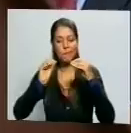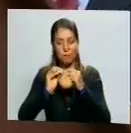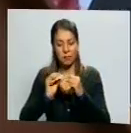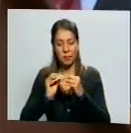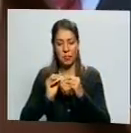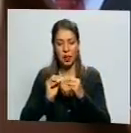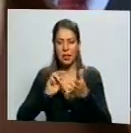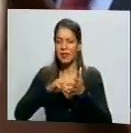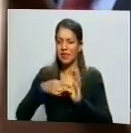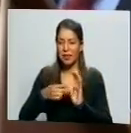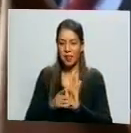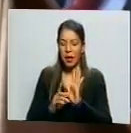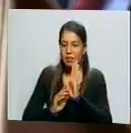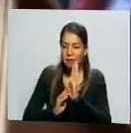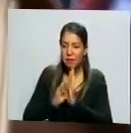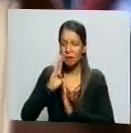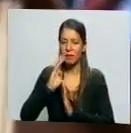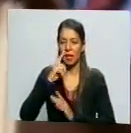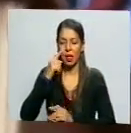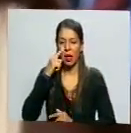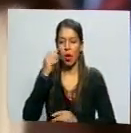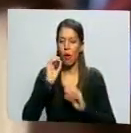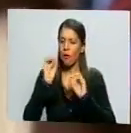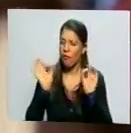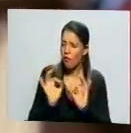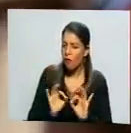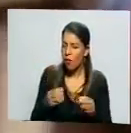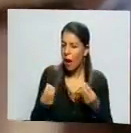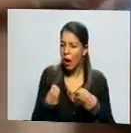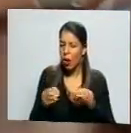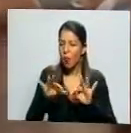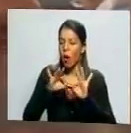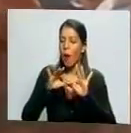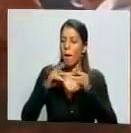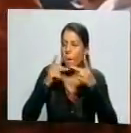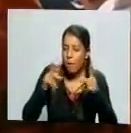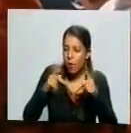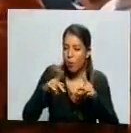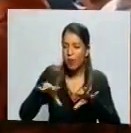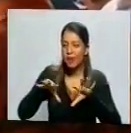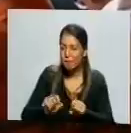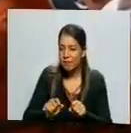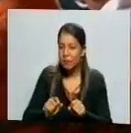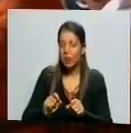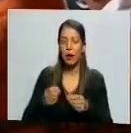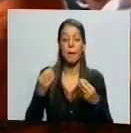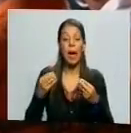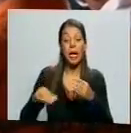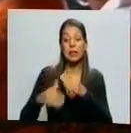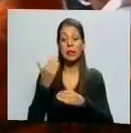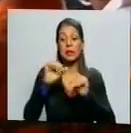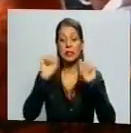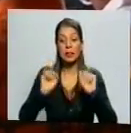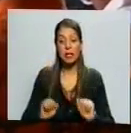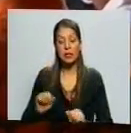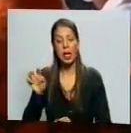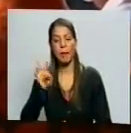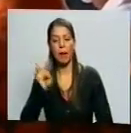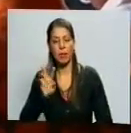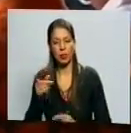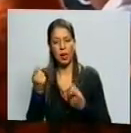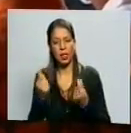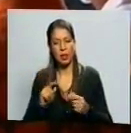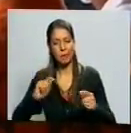el direccionamiento de las compras públicas para direccionar y para fomentar un nuevo sistema económico y